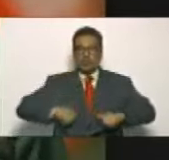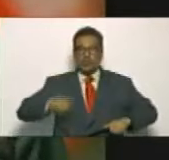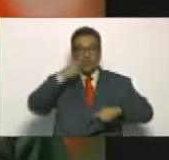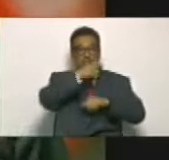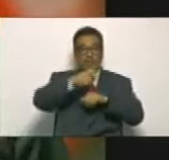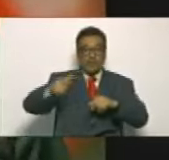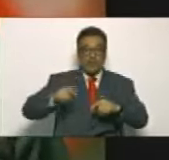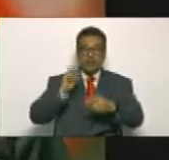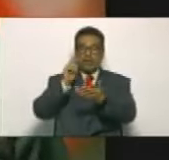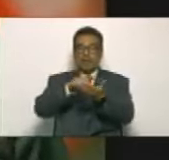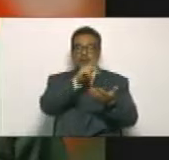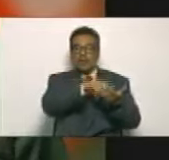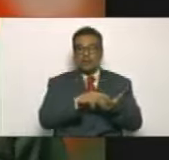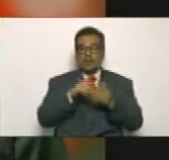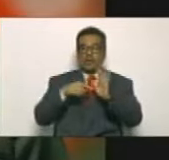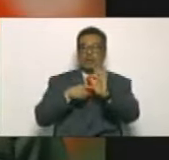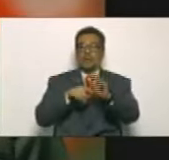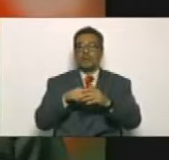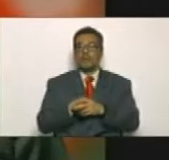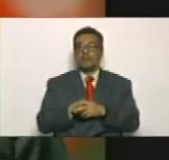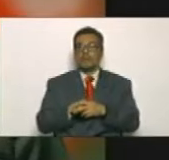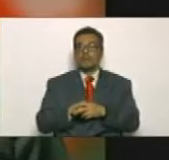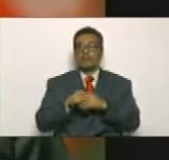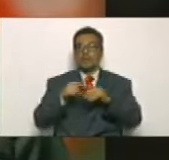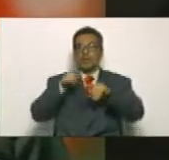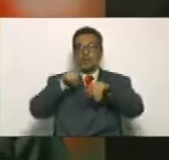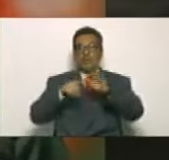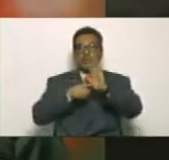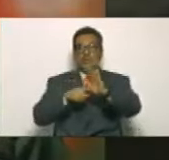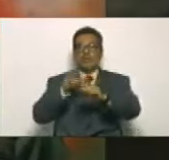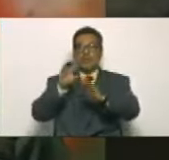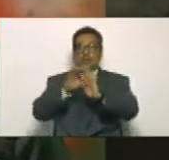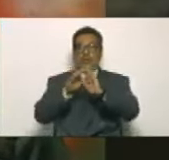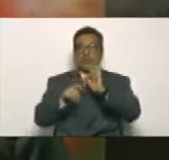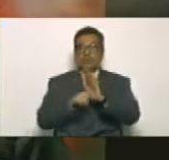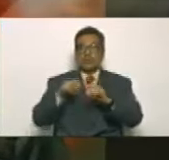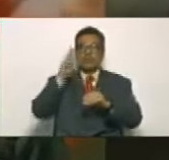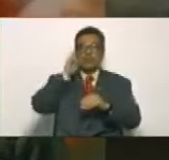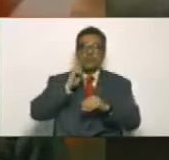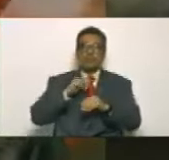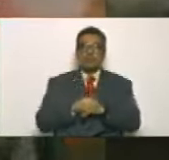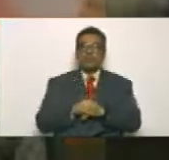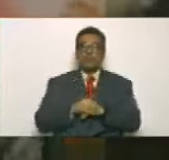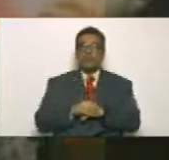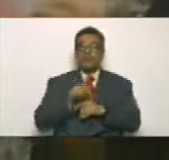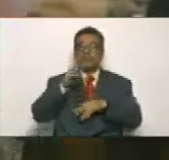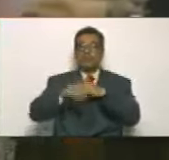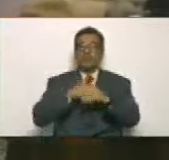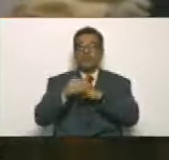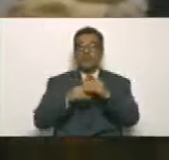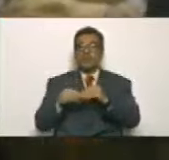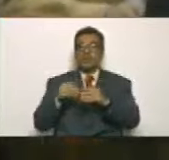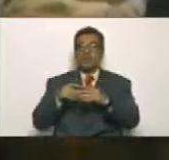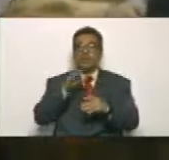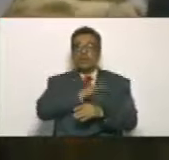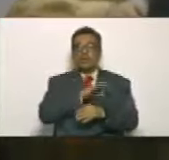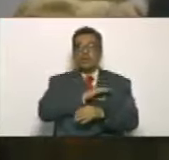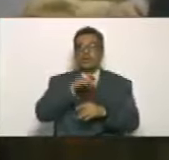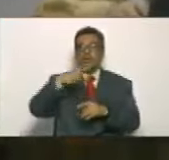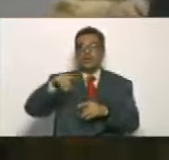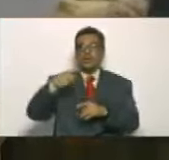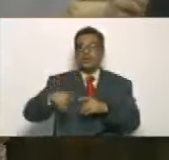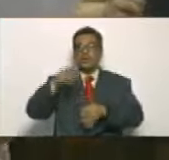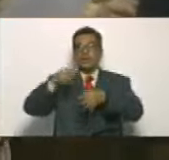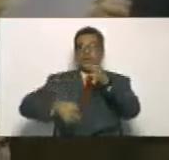político participativo y protagónico plasmado en la Constitución Bolivariana, que en el marco del Estado Social de Derecho y